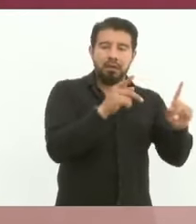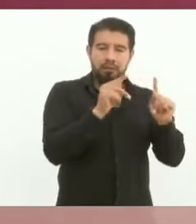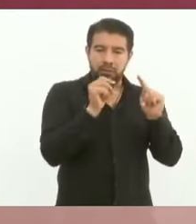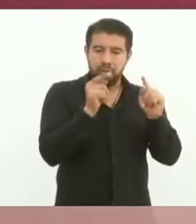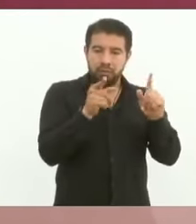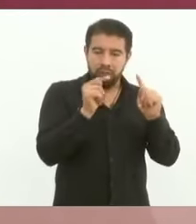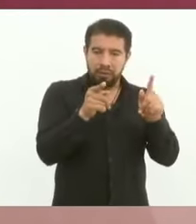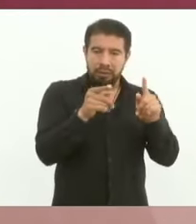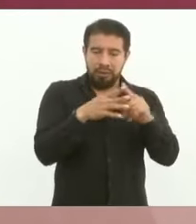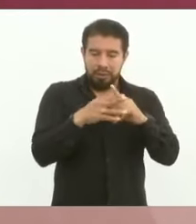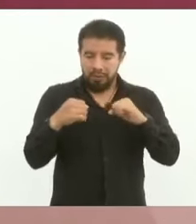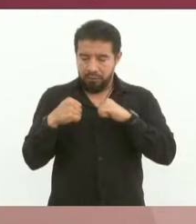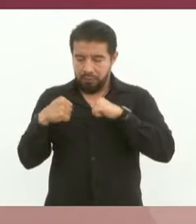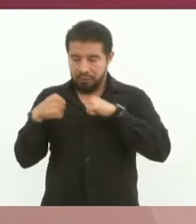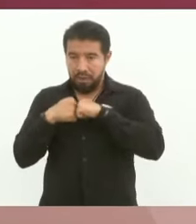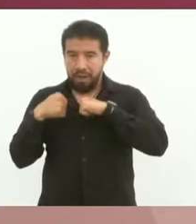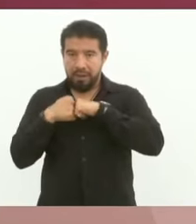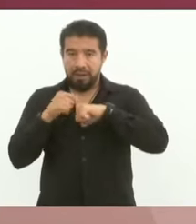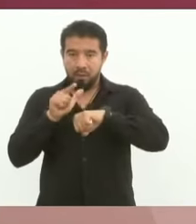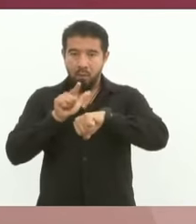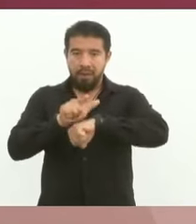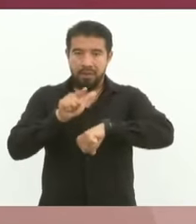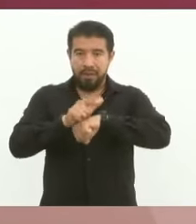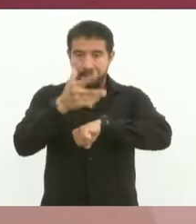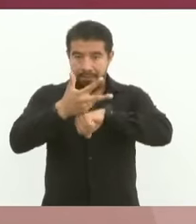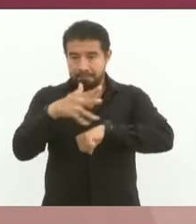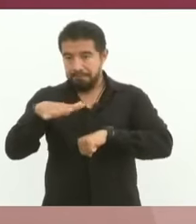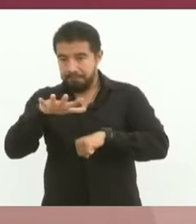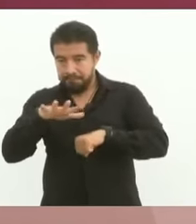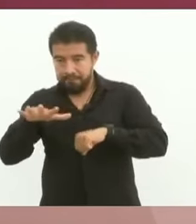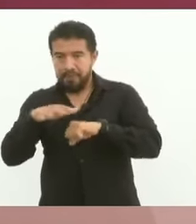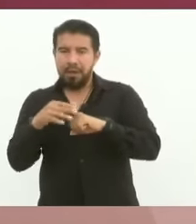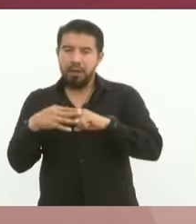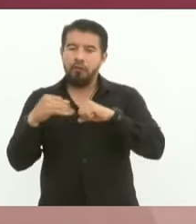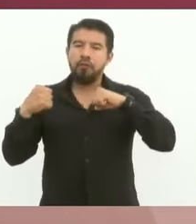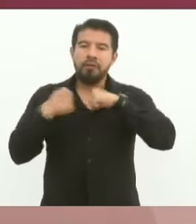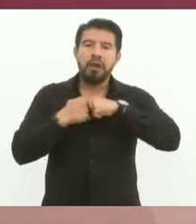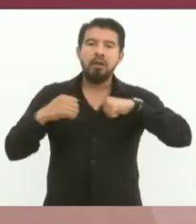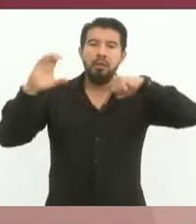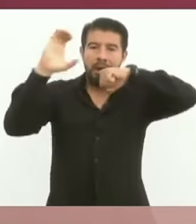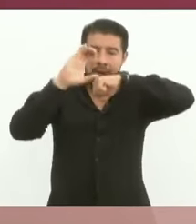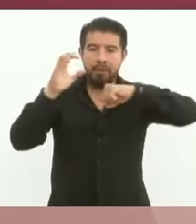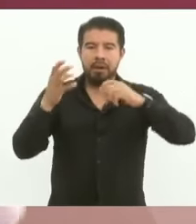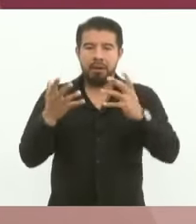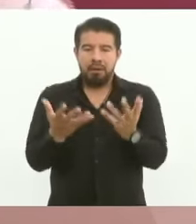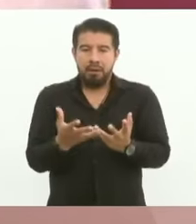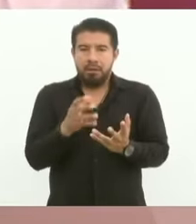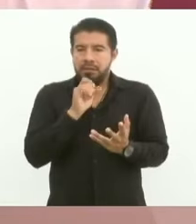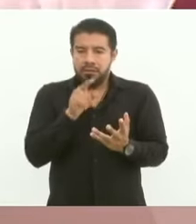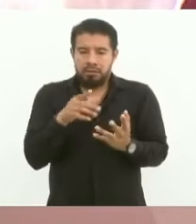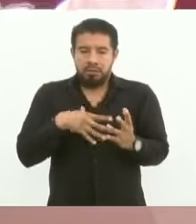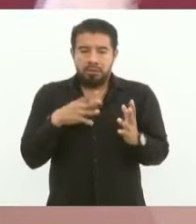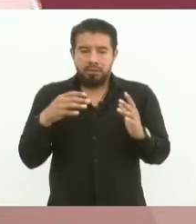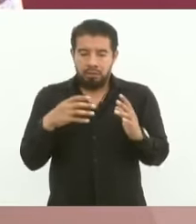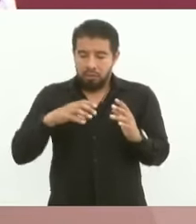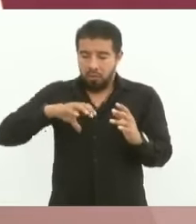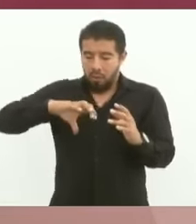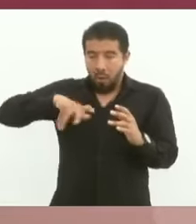frontera de Guatemala, de frontera con Comalapa, pues hay que ir por